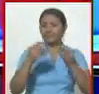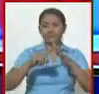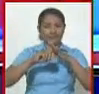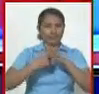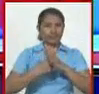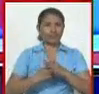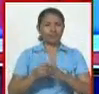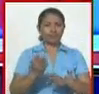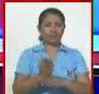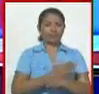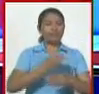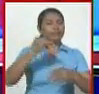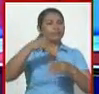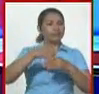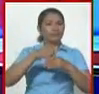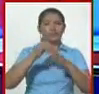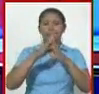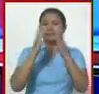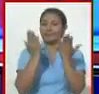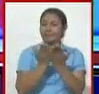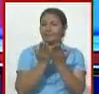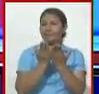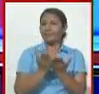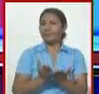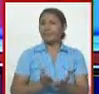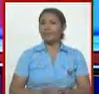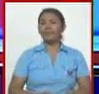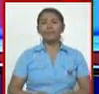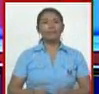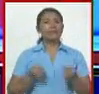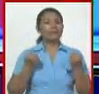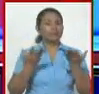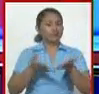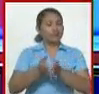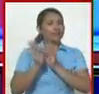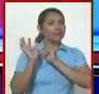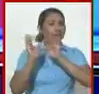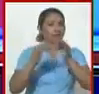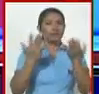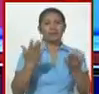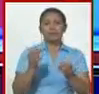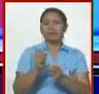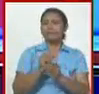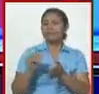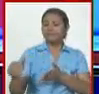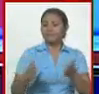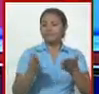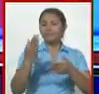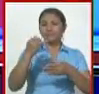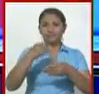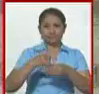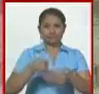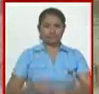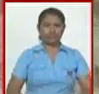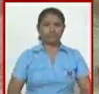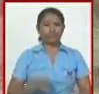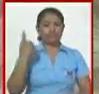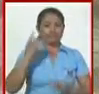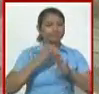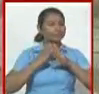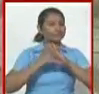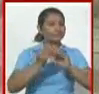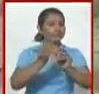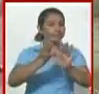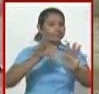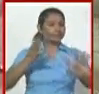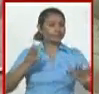hoy comenzaron las preinscripciones escolares en unidades educativas de alta demanda existen dos modalidades de registro para evitar las largas